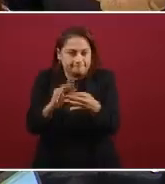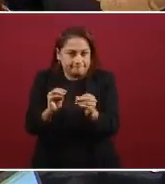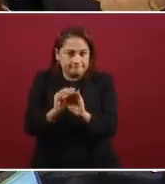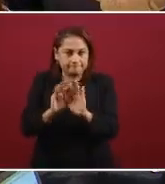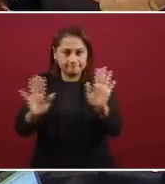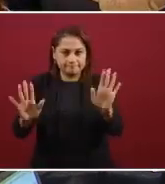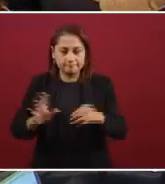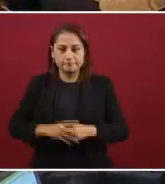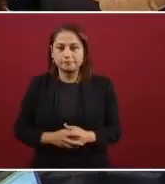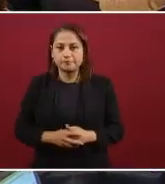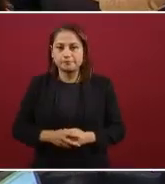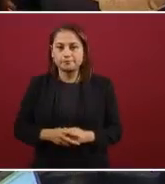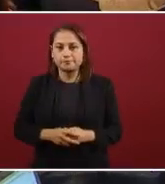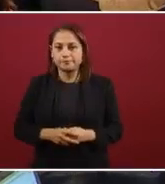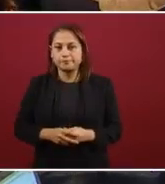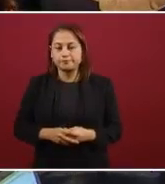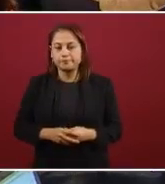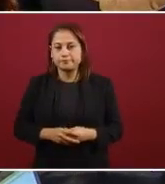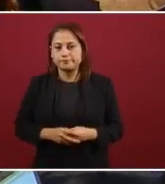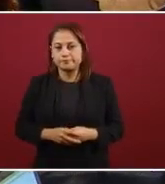Y que